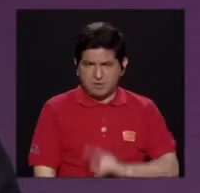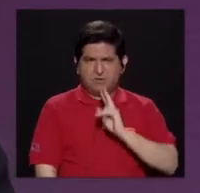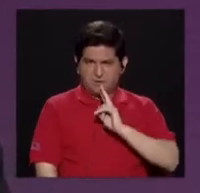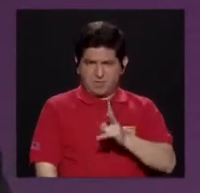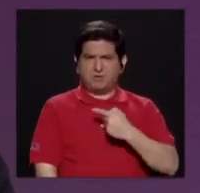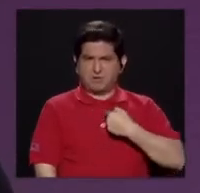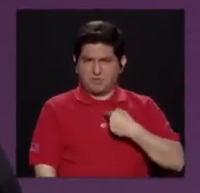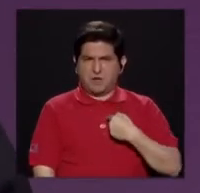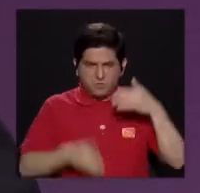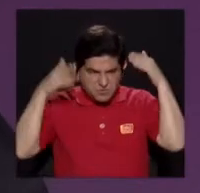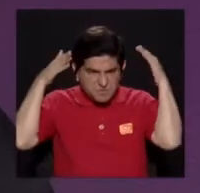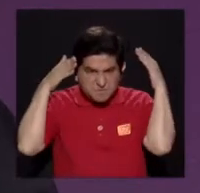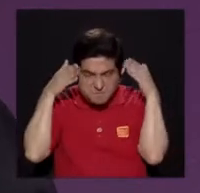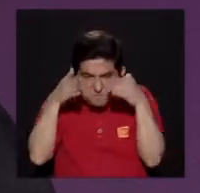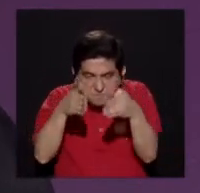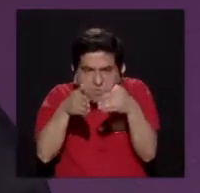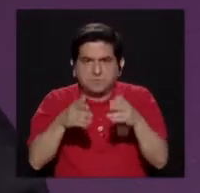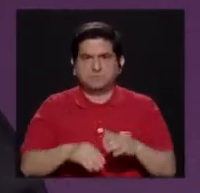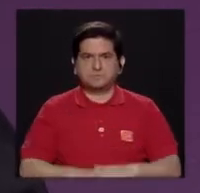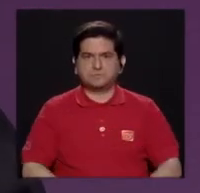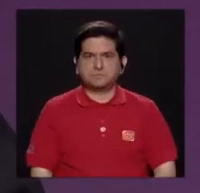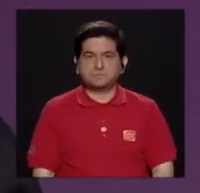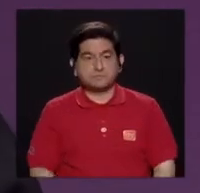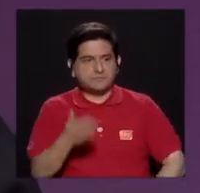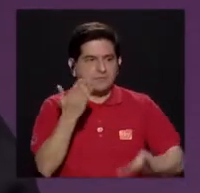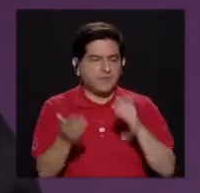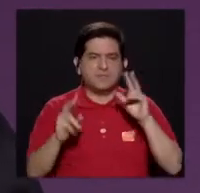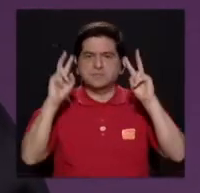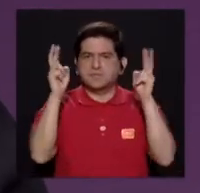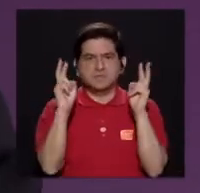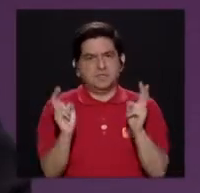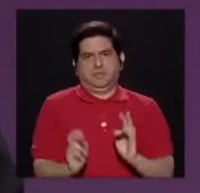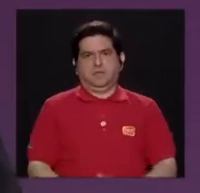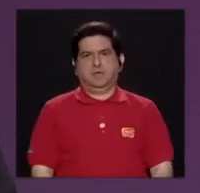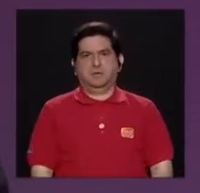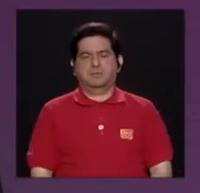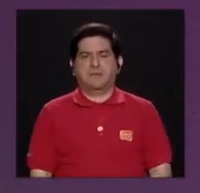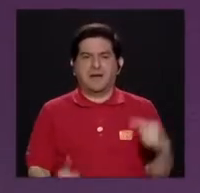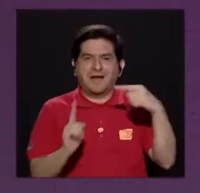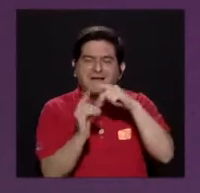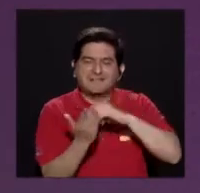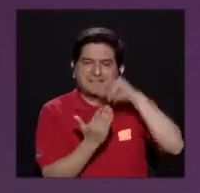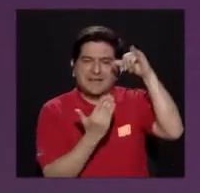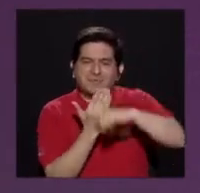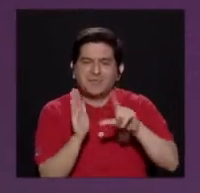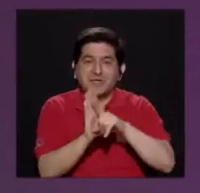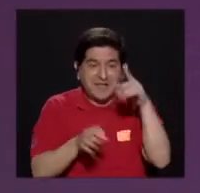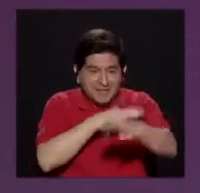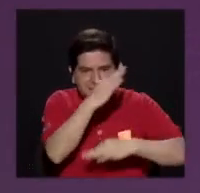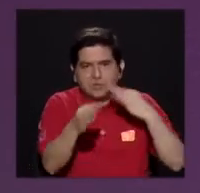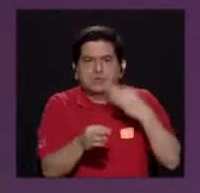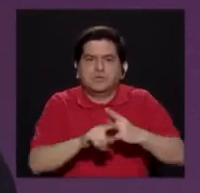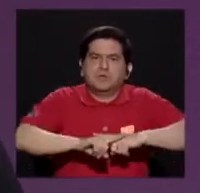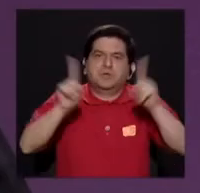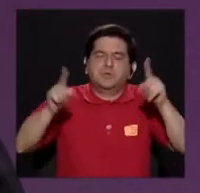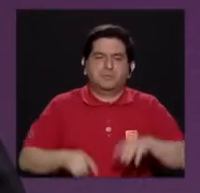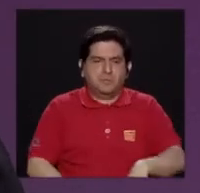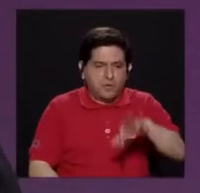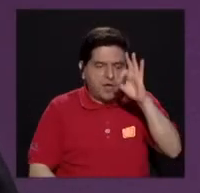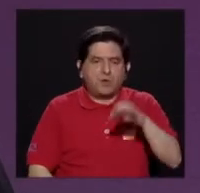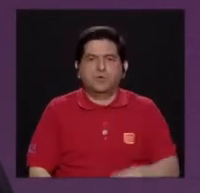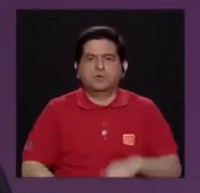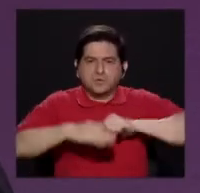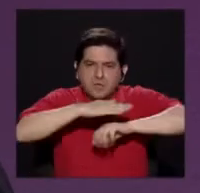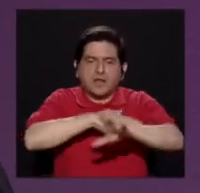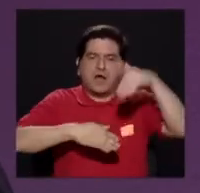que estar uno muy obsesionado, digamos, con estos temas para hasta en un proyecto de ley de esta naturaleza querer encontrar